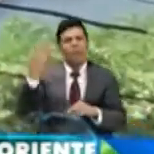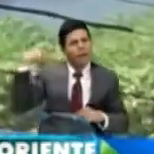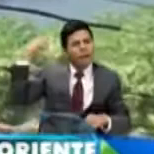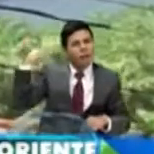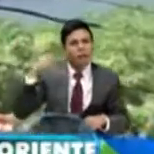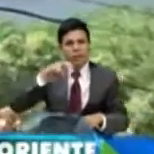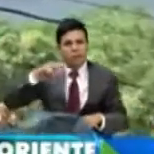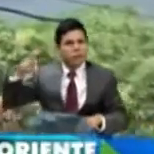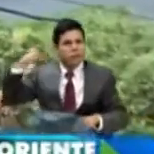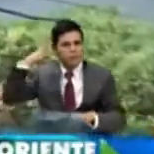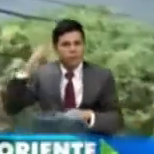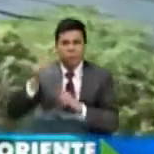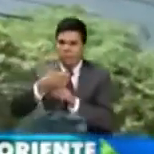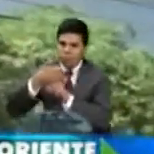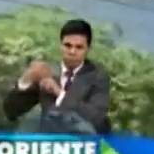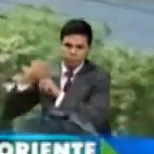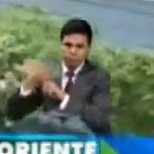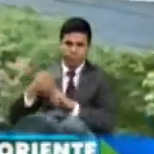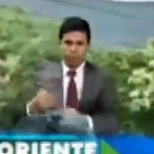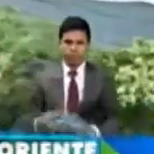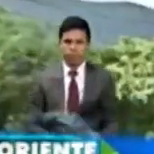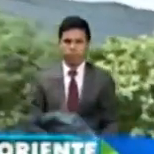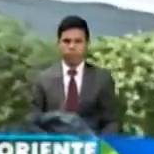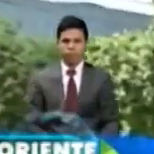en norte de Santander.